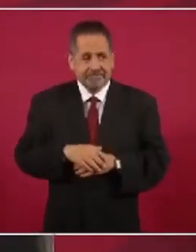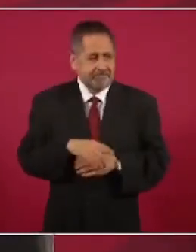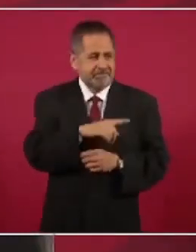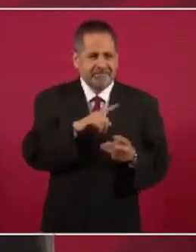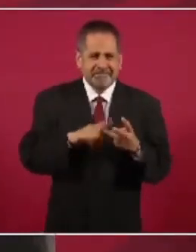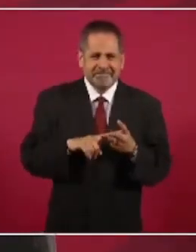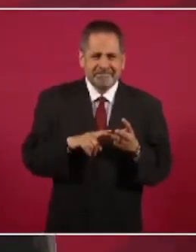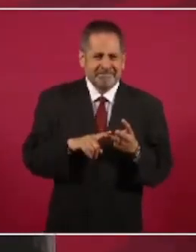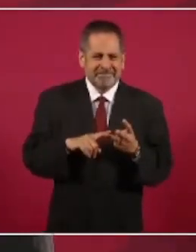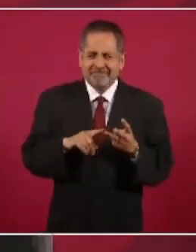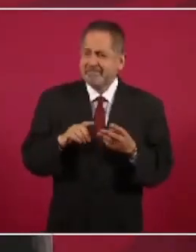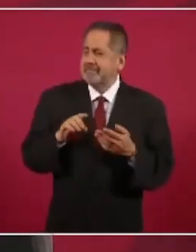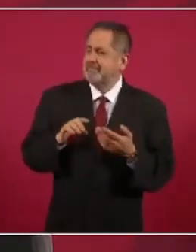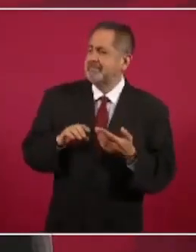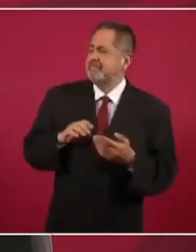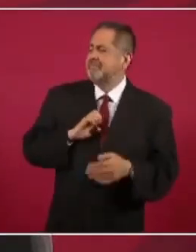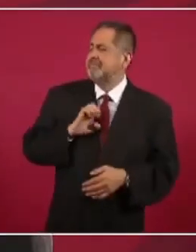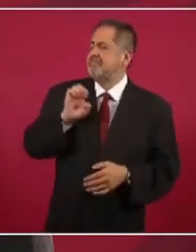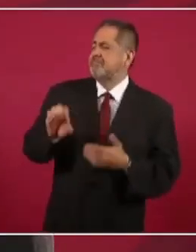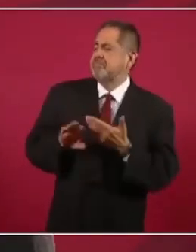racistas,